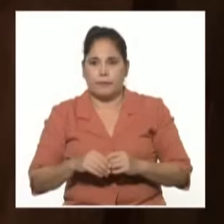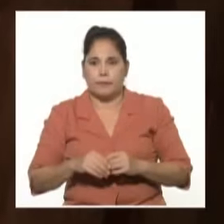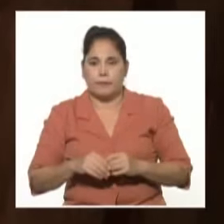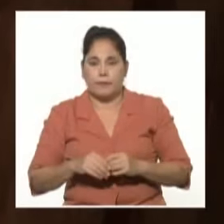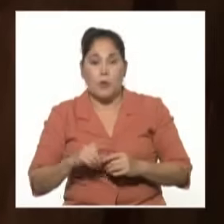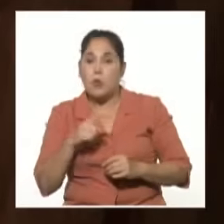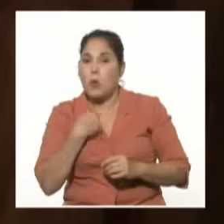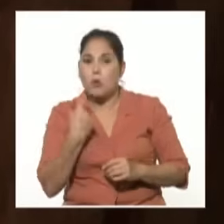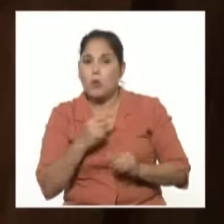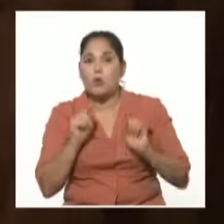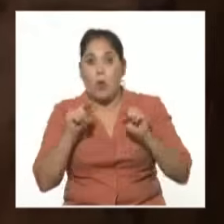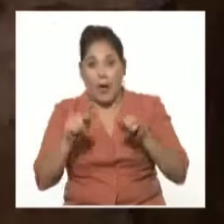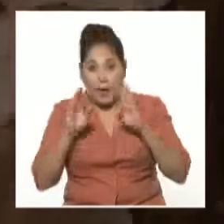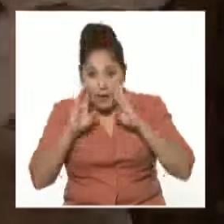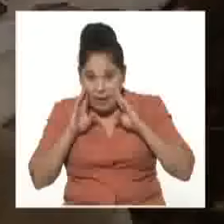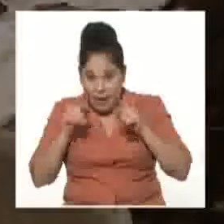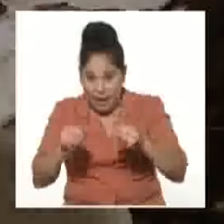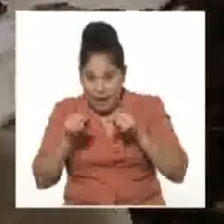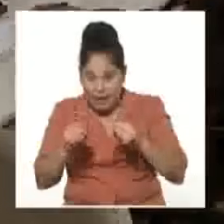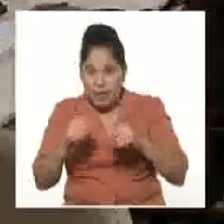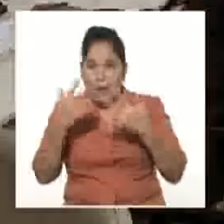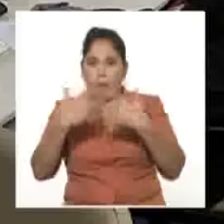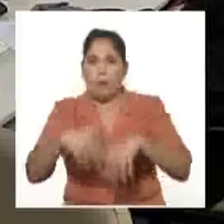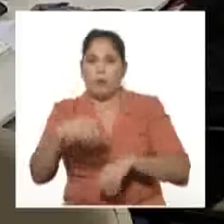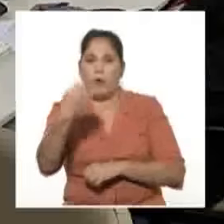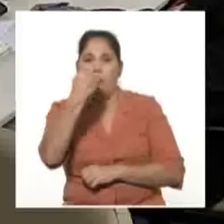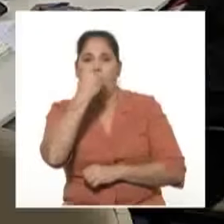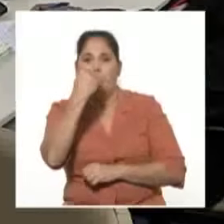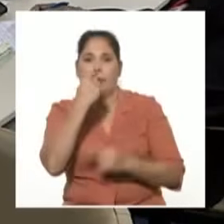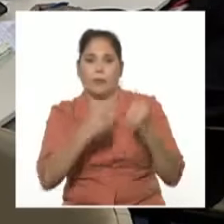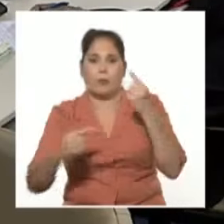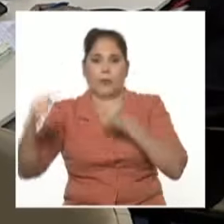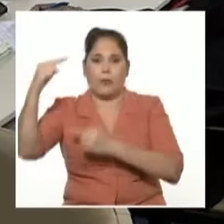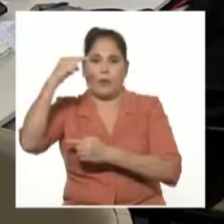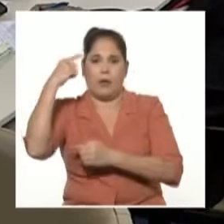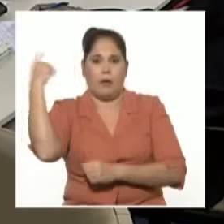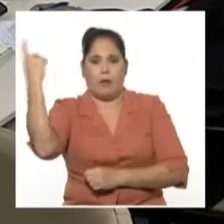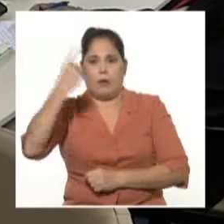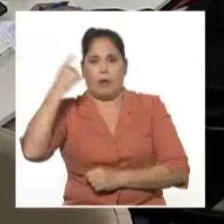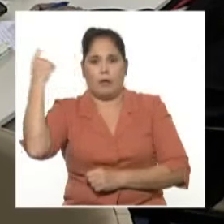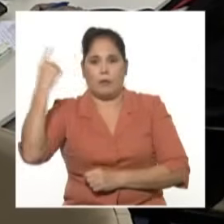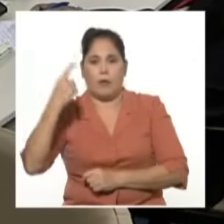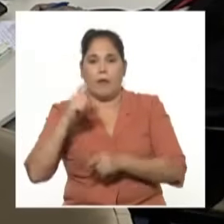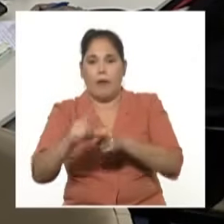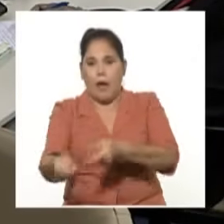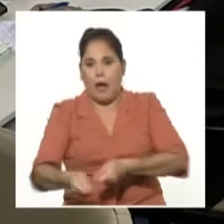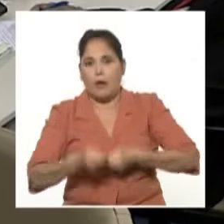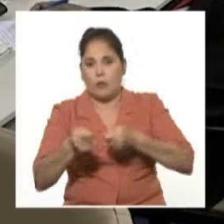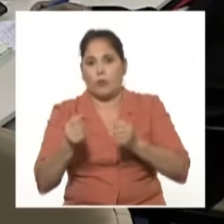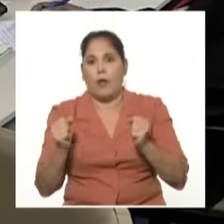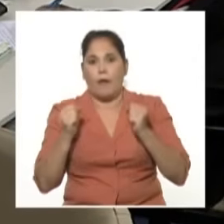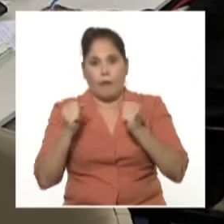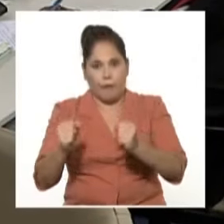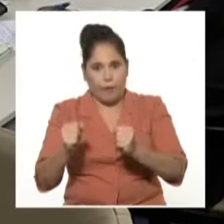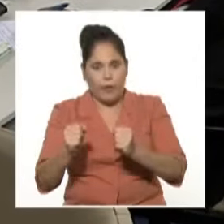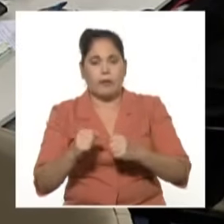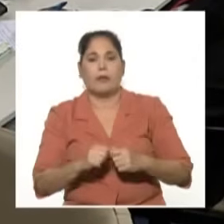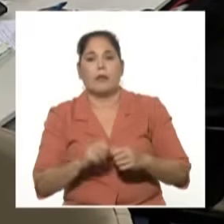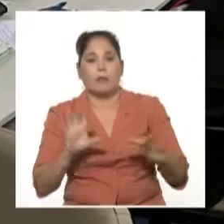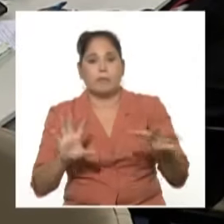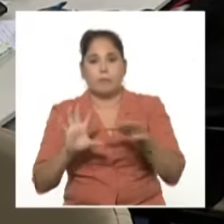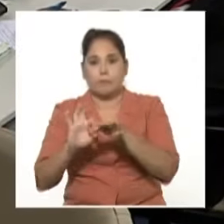Hemos colocado en el centro la producción de alimentos como prioridad nacional, una agricultura fuerte, con